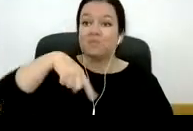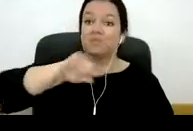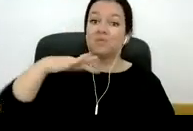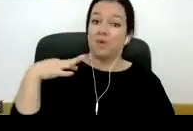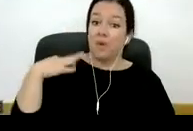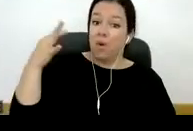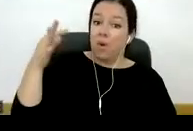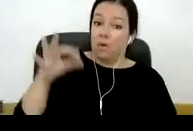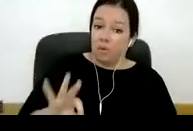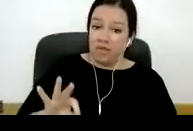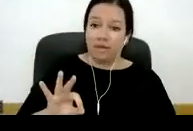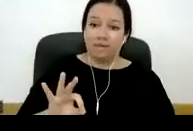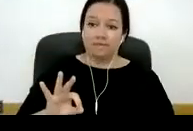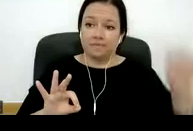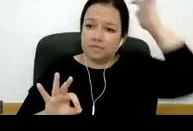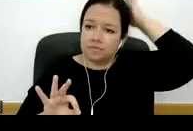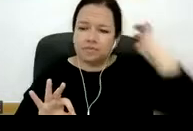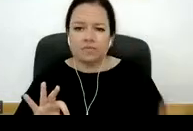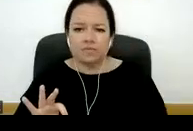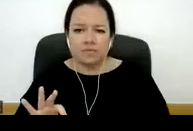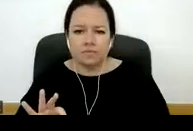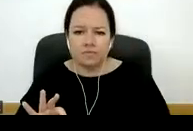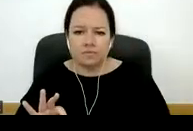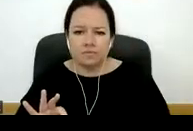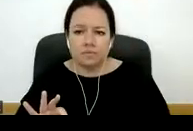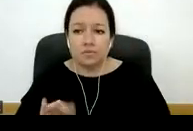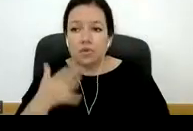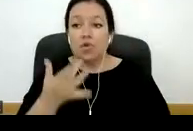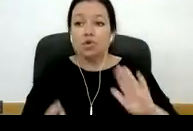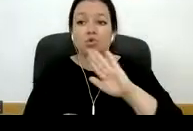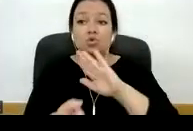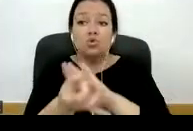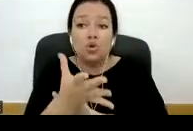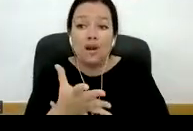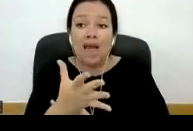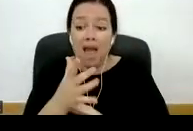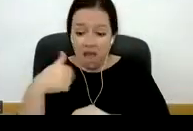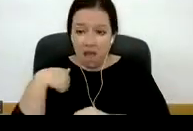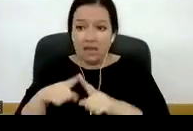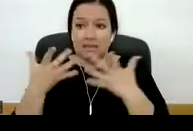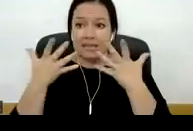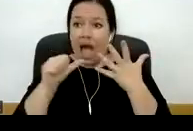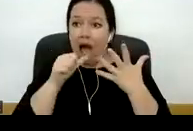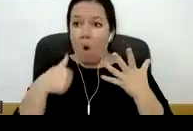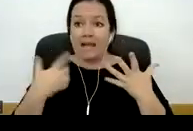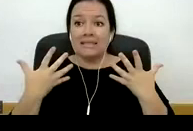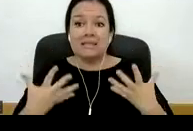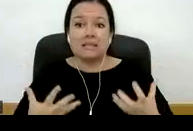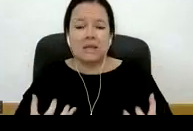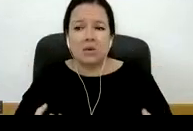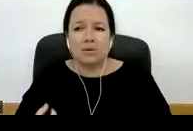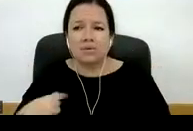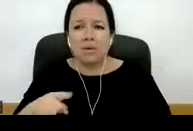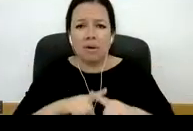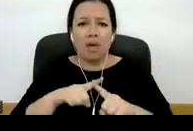que tenemos a la hora de padecer procesos de deshidratación, que puedan comportar además